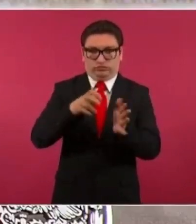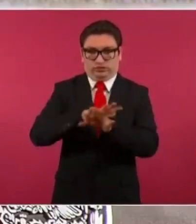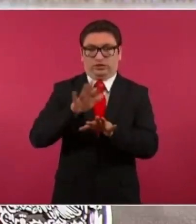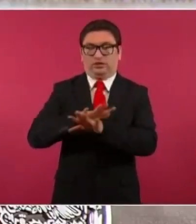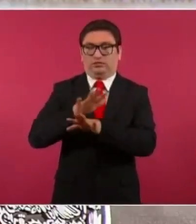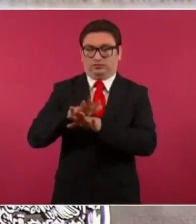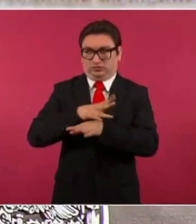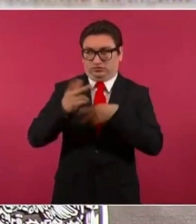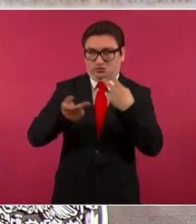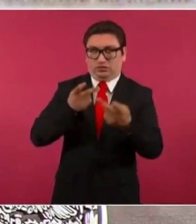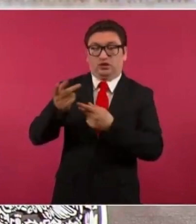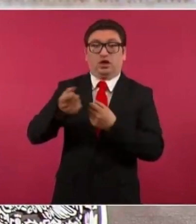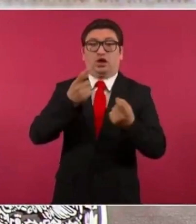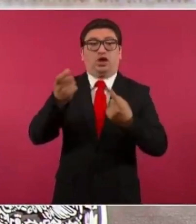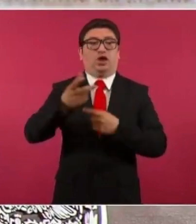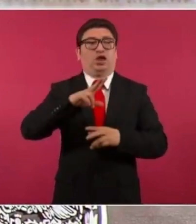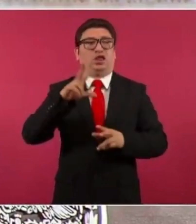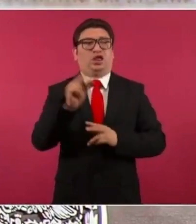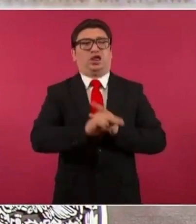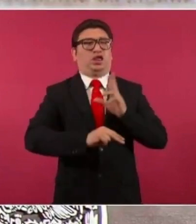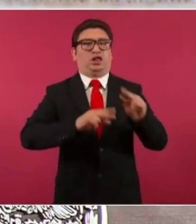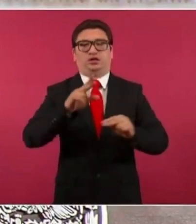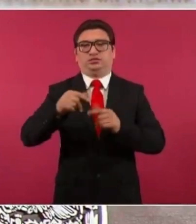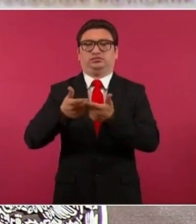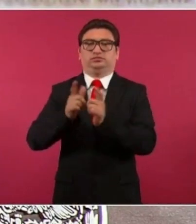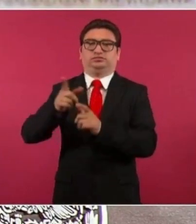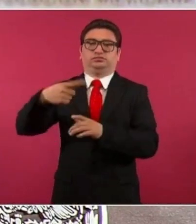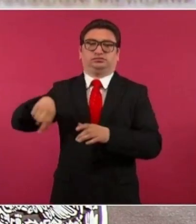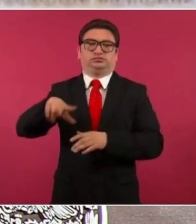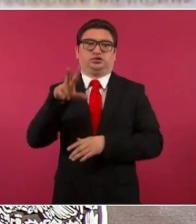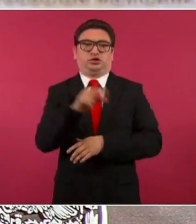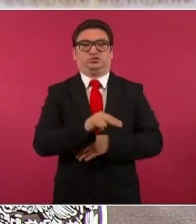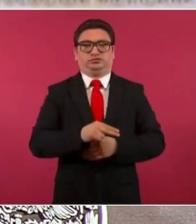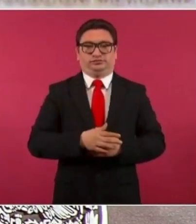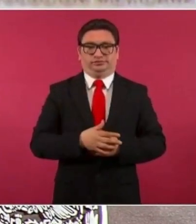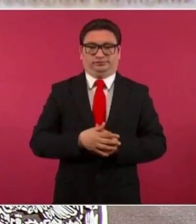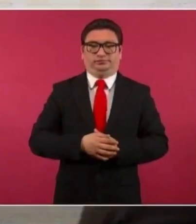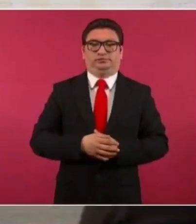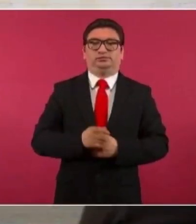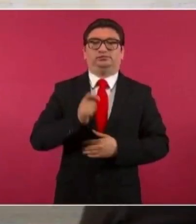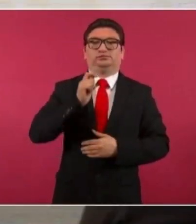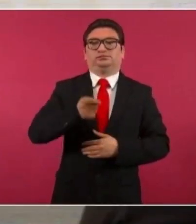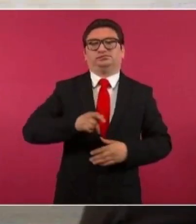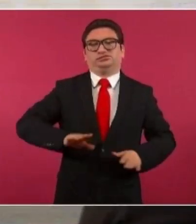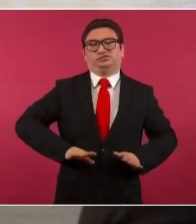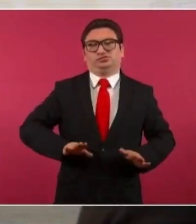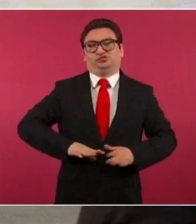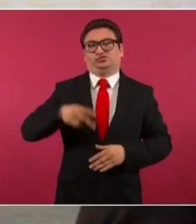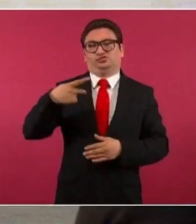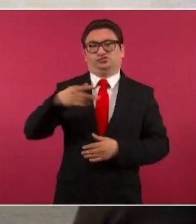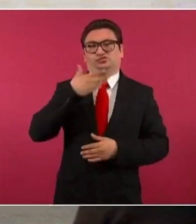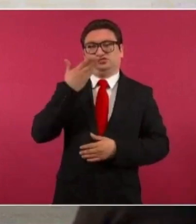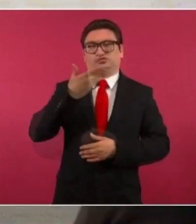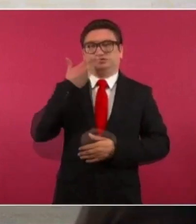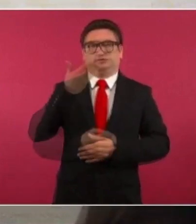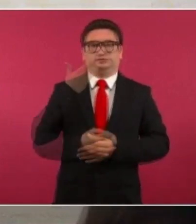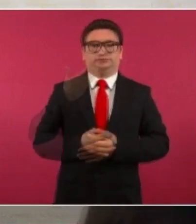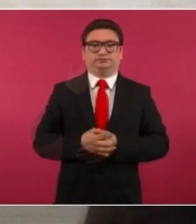pues se opusieron. Eso es también muy característico de la